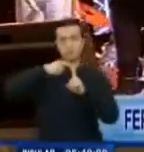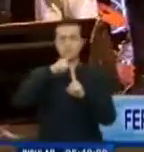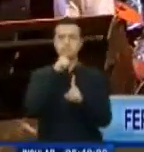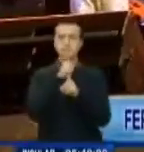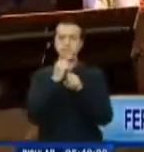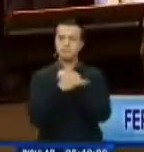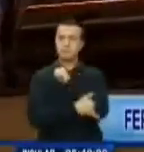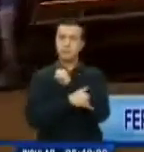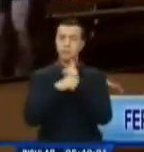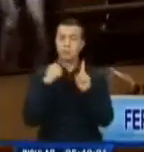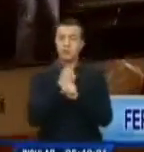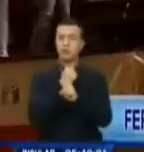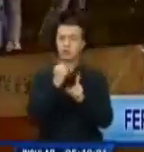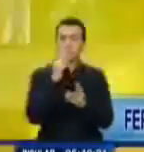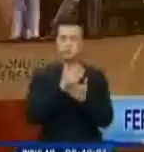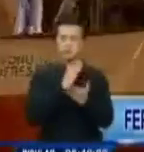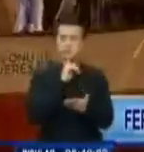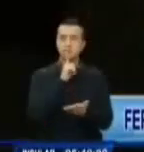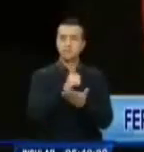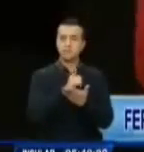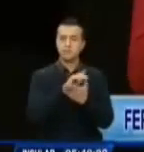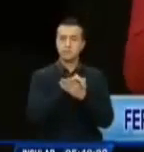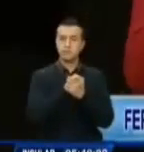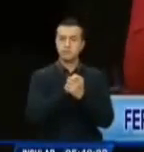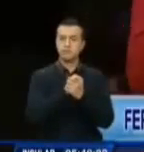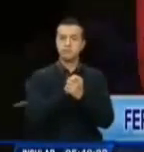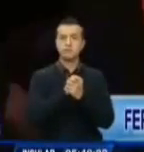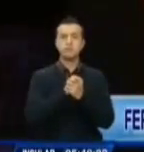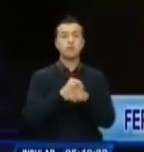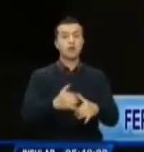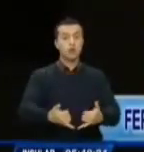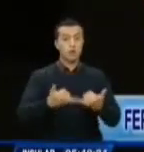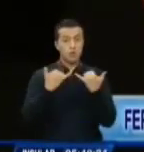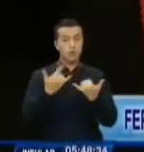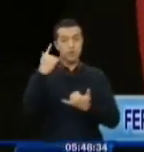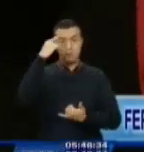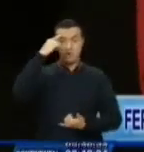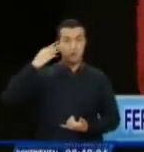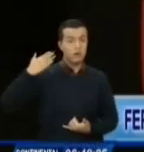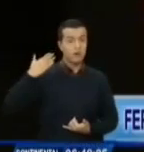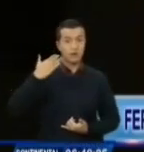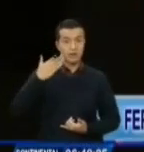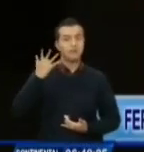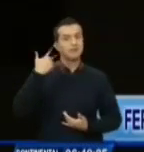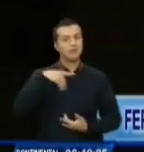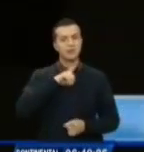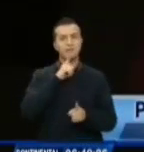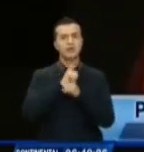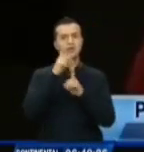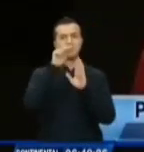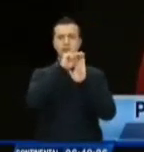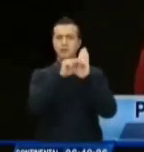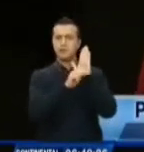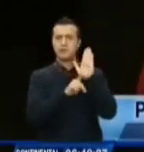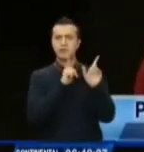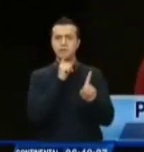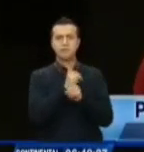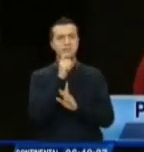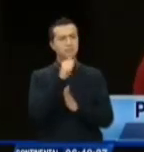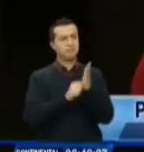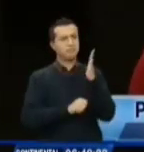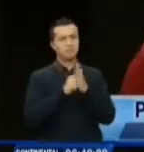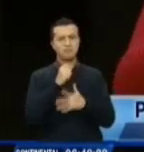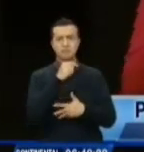un país libre de violencia contra las mujeres. Ha sido este gobierno el que ha logrado, mediante normativa, la aprobación